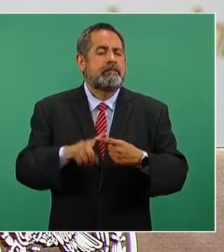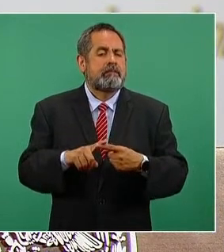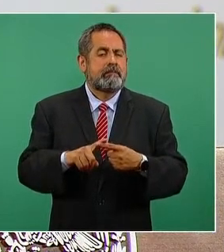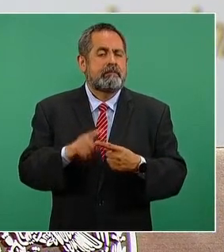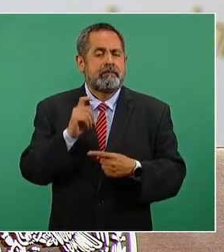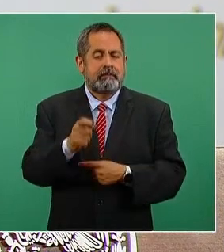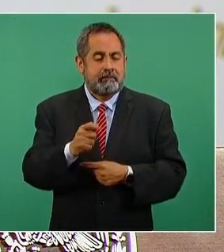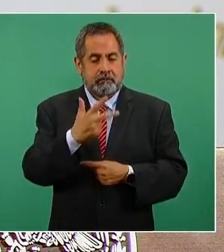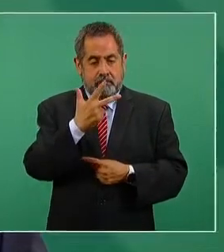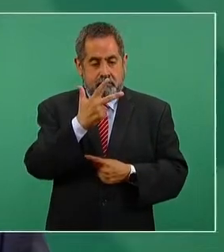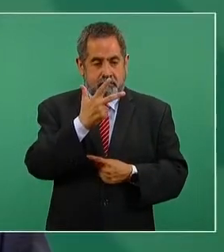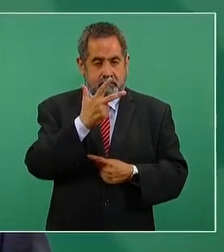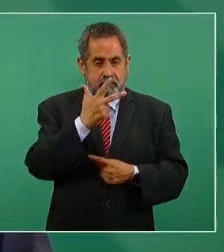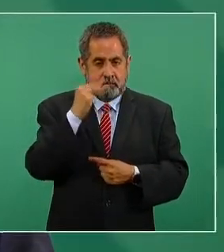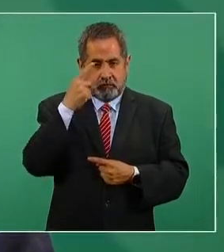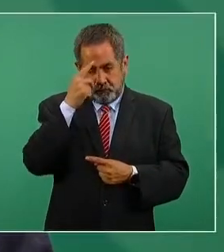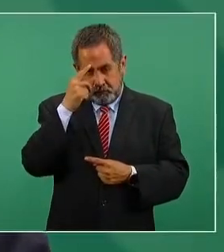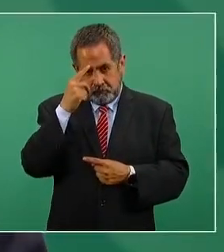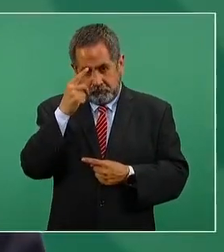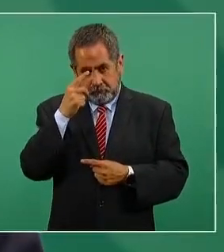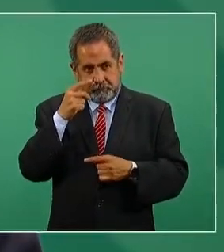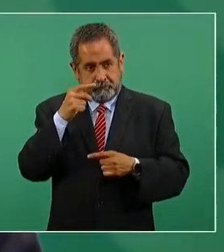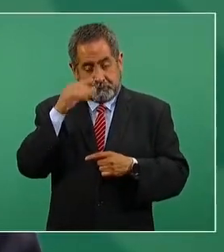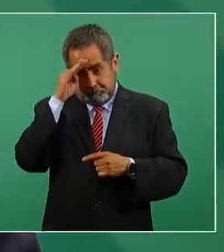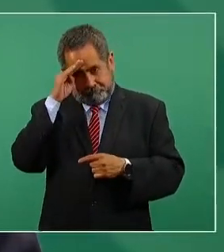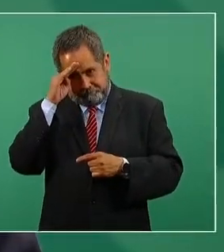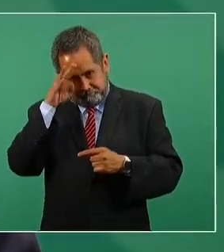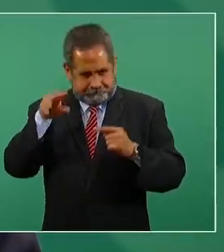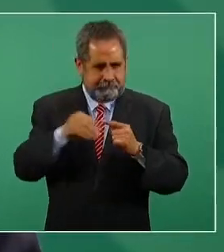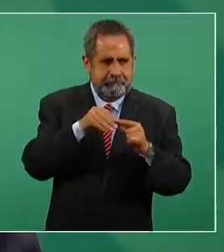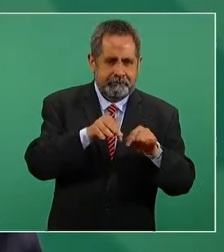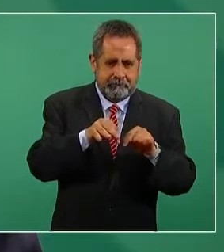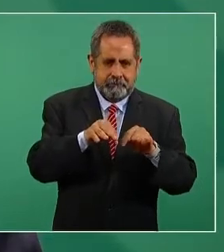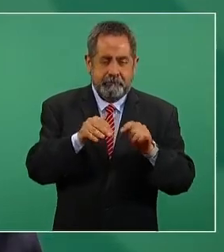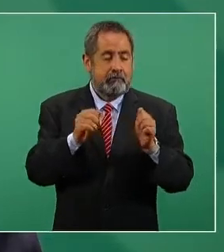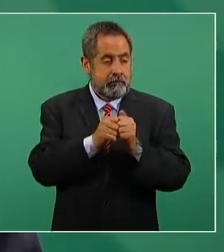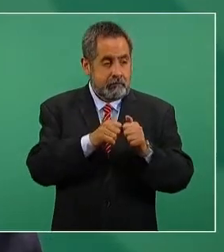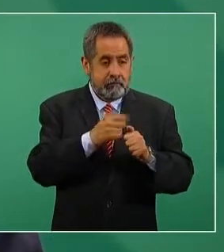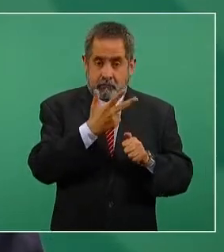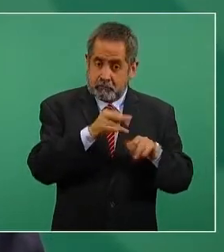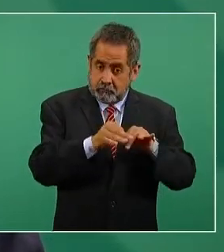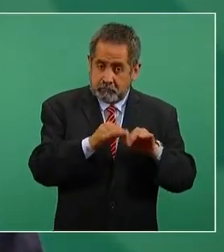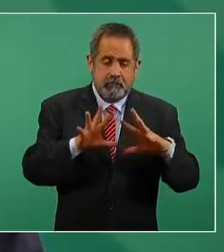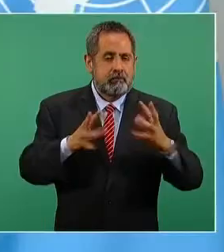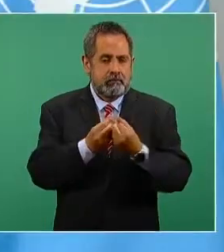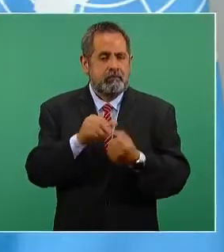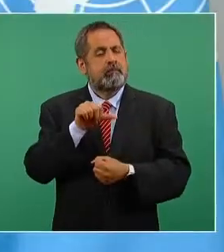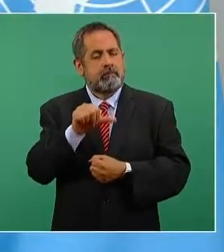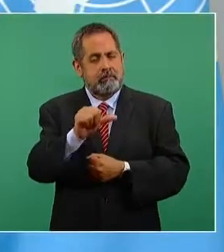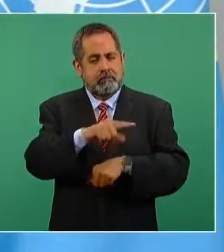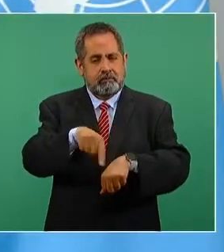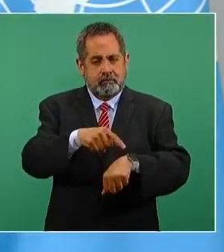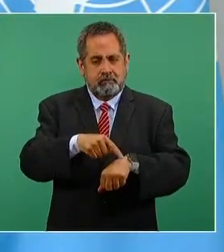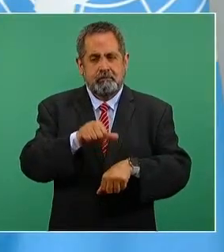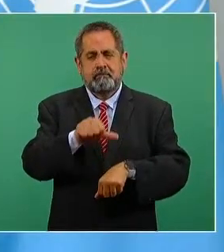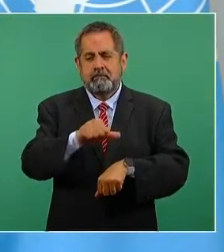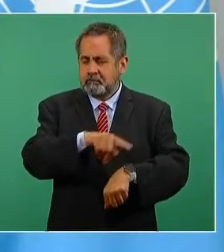entonces son las 8 de pensar y las 8 de trabajar, ya son 16,